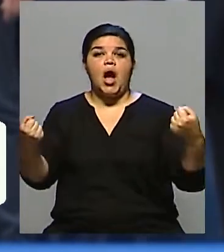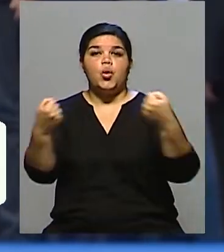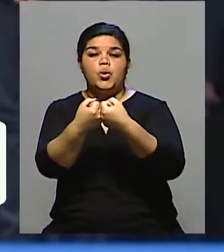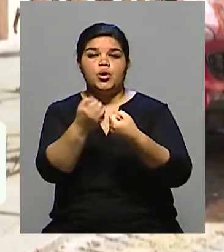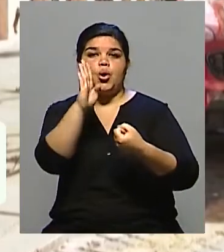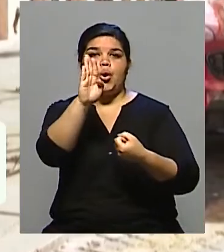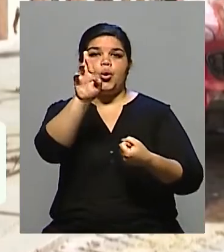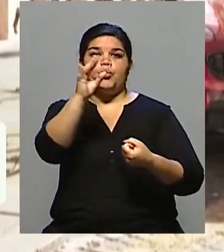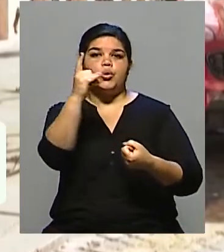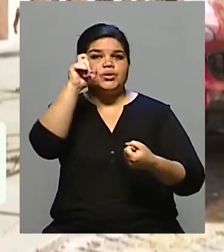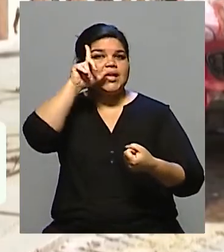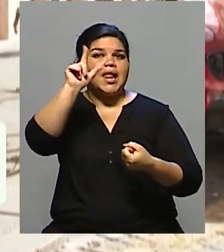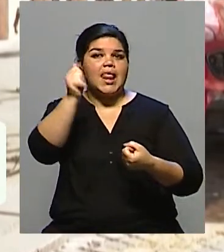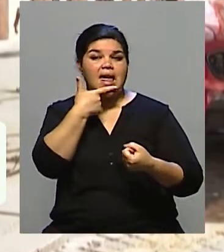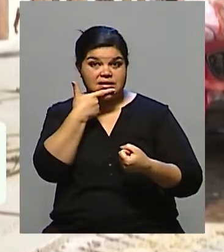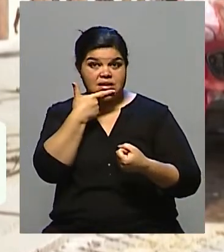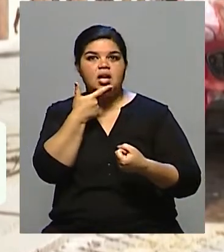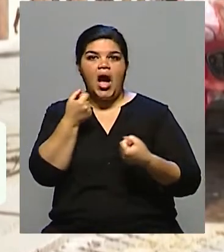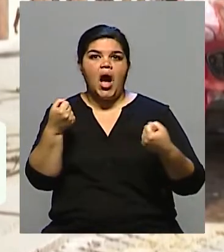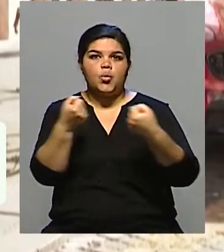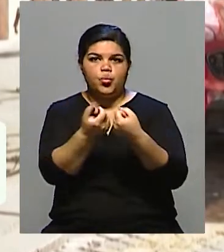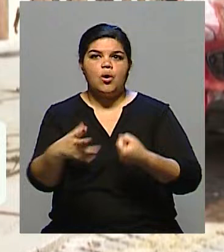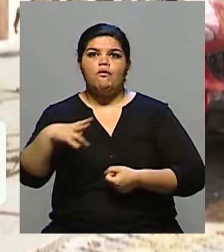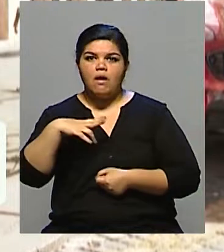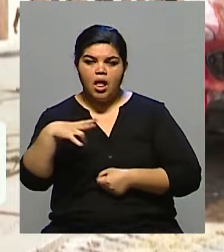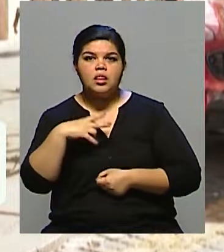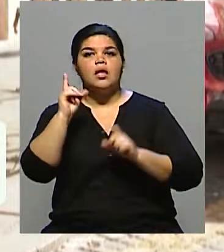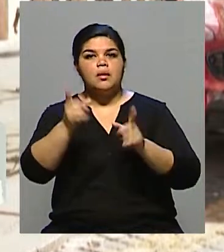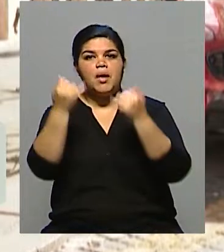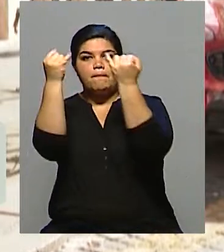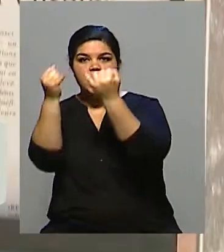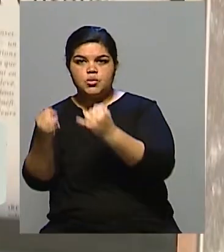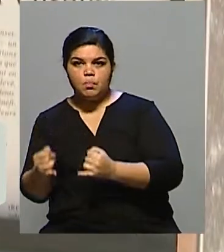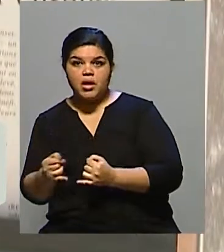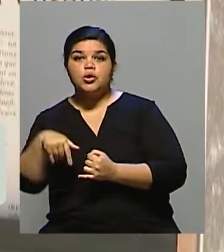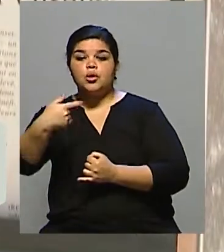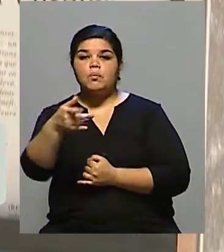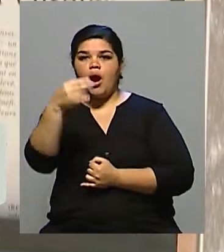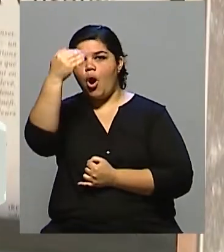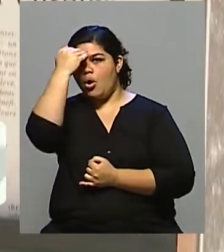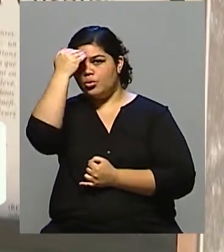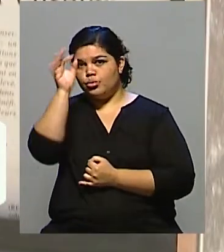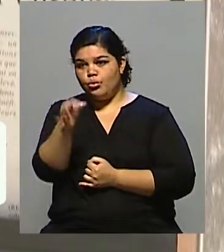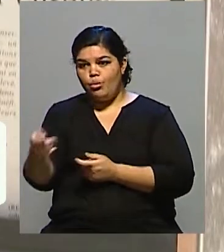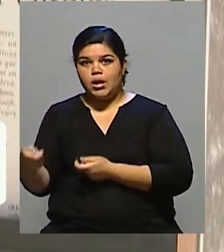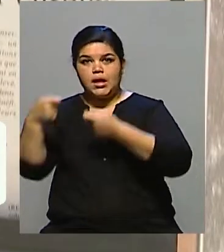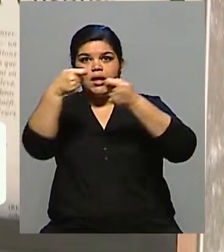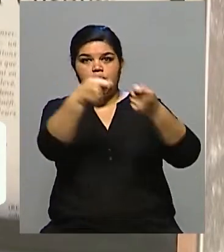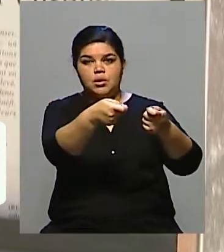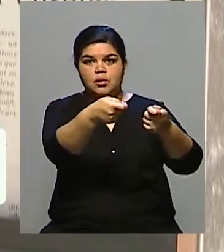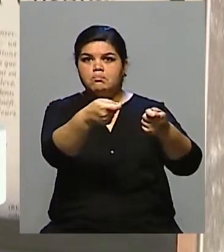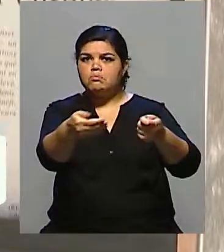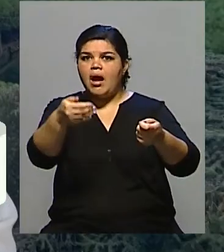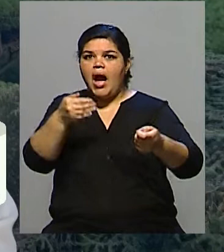de recuperación y presentar los presupuestos para enviarlos a Bruselas el 15 de octubre. Pero antes debe formar